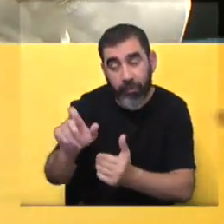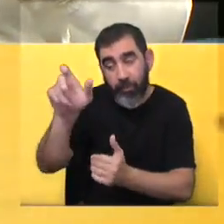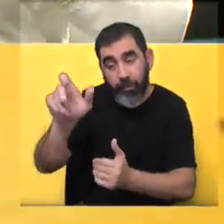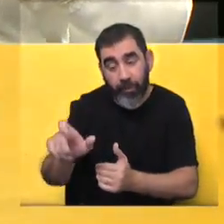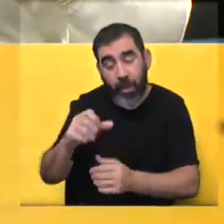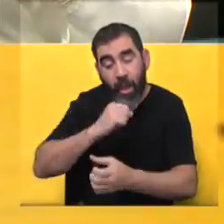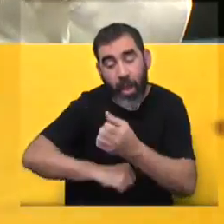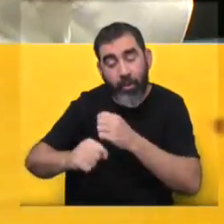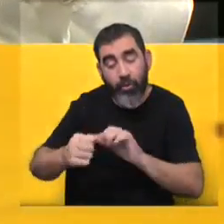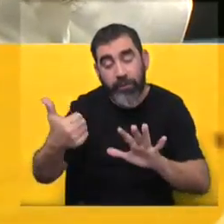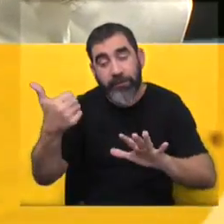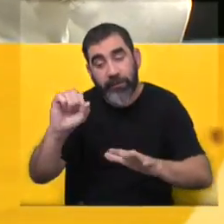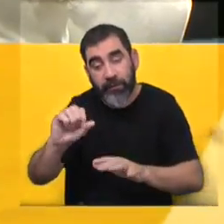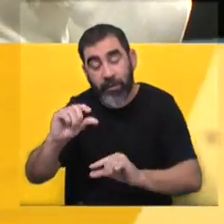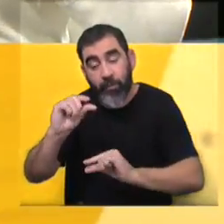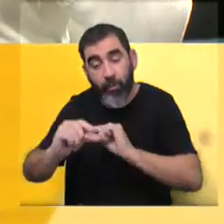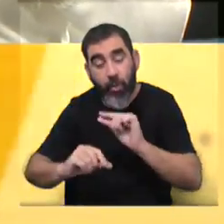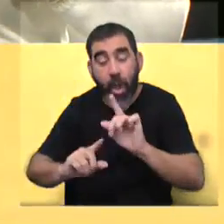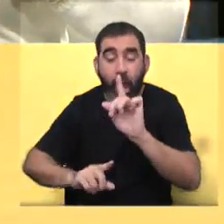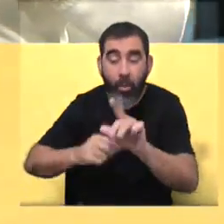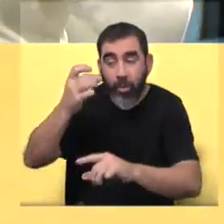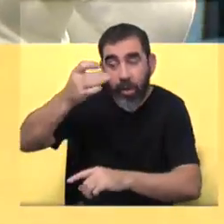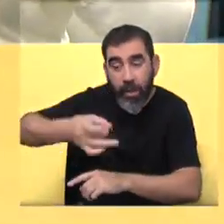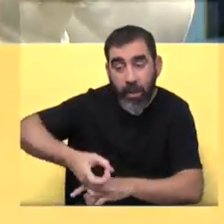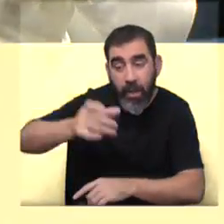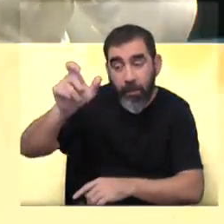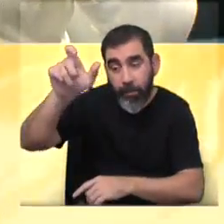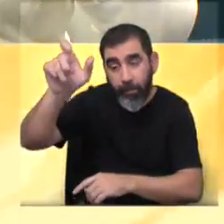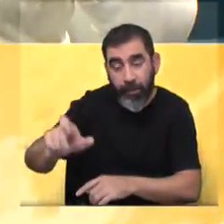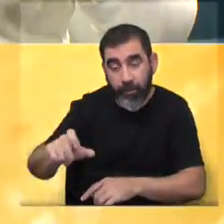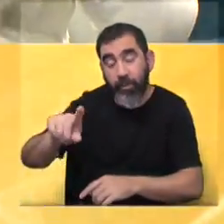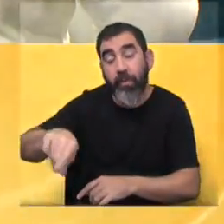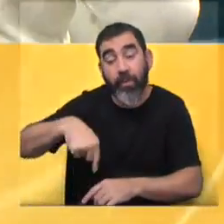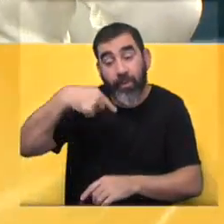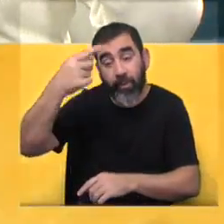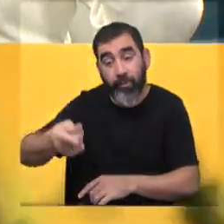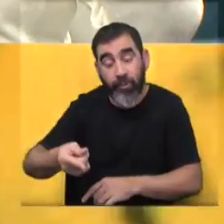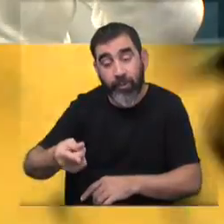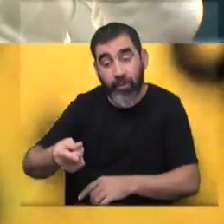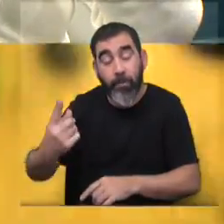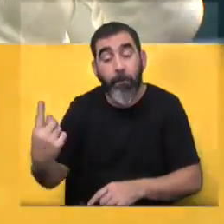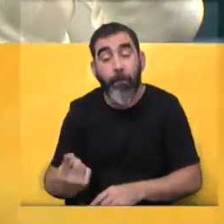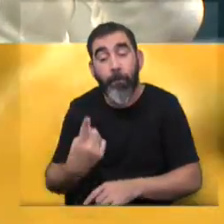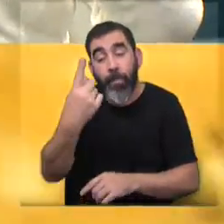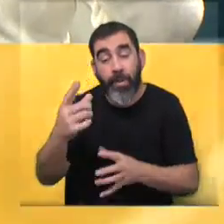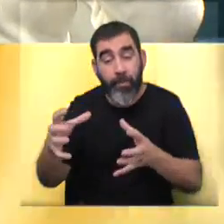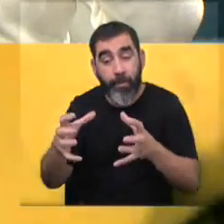60 y poco a poco fueron quedando algunos expertos con los cuales luego formamos el primer